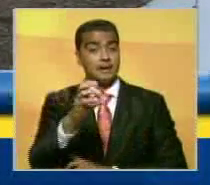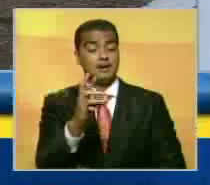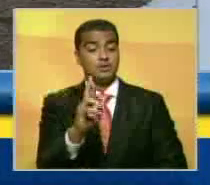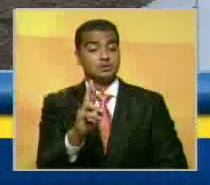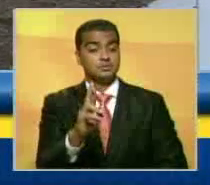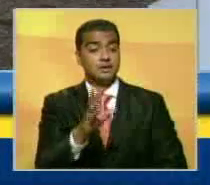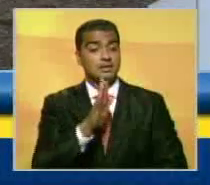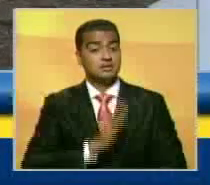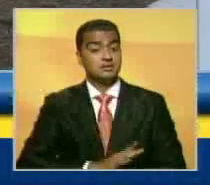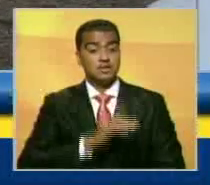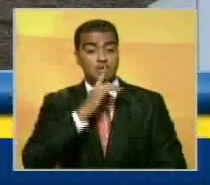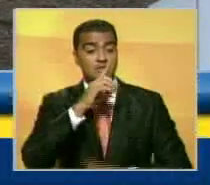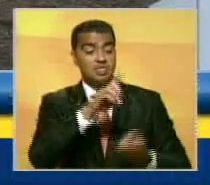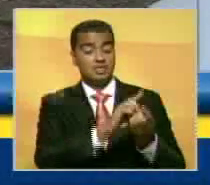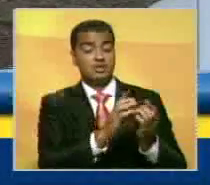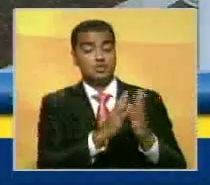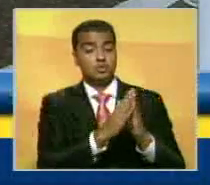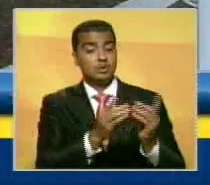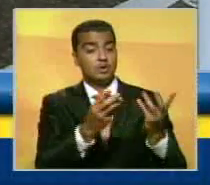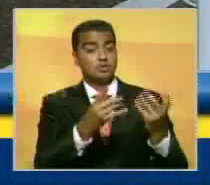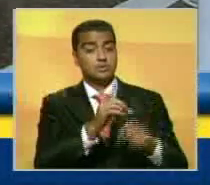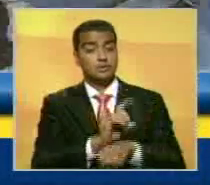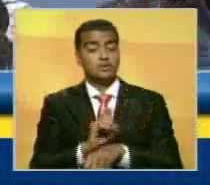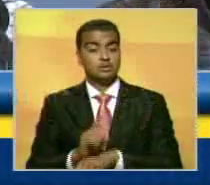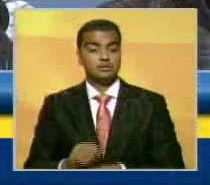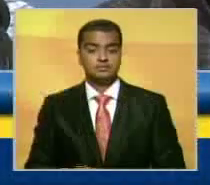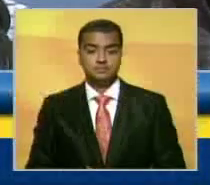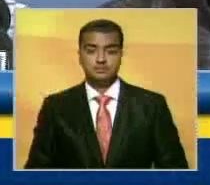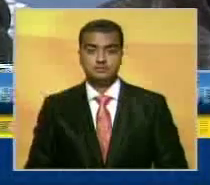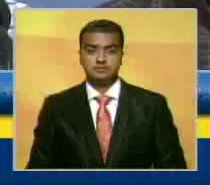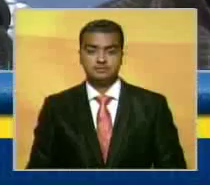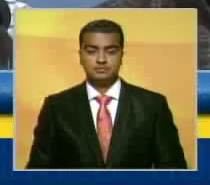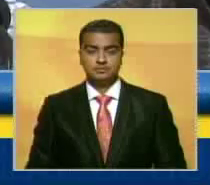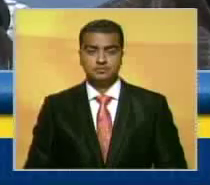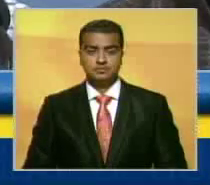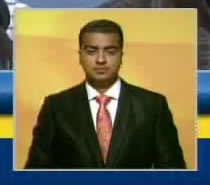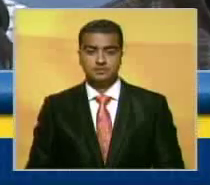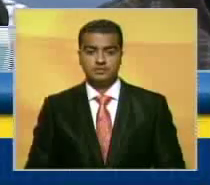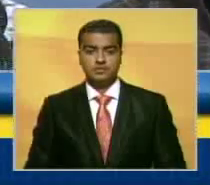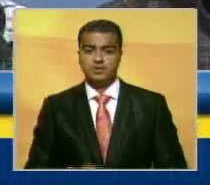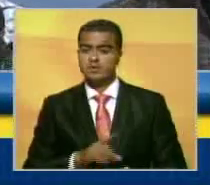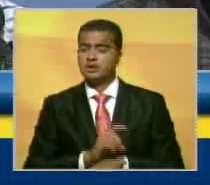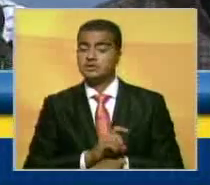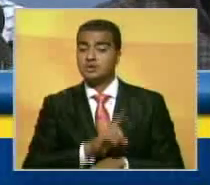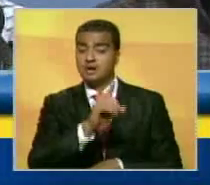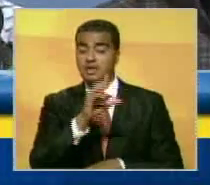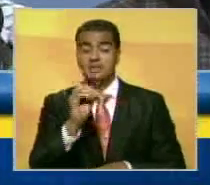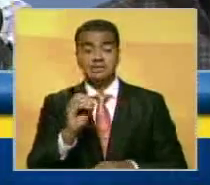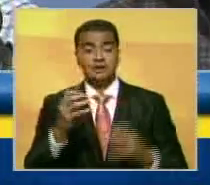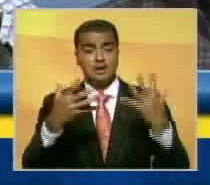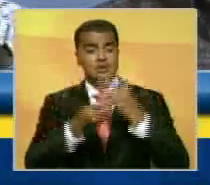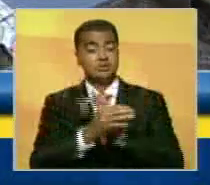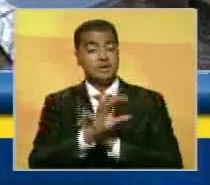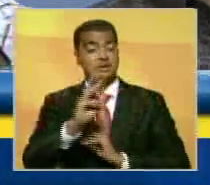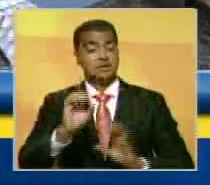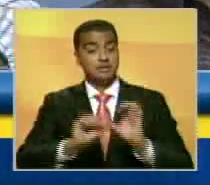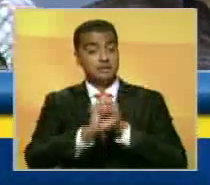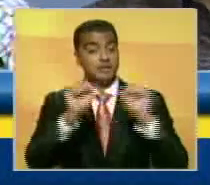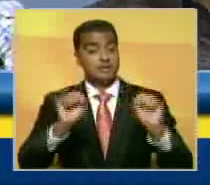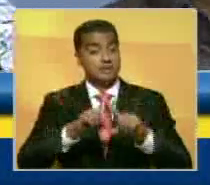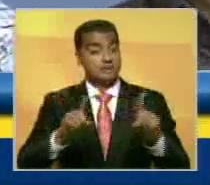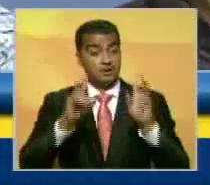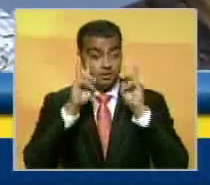Capriles está siendo derribada en cuestión de horas. Fueron colocados como a las 10 de la noche y a las 6 de la mañana estaban así. Pero ojo,